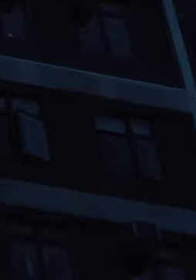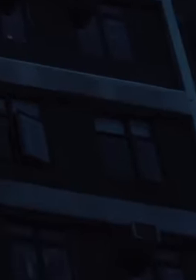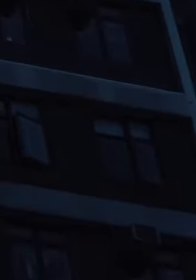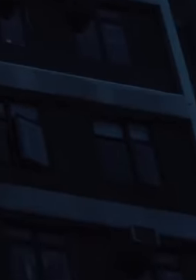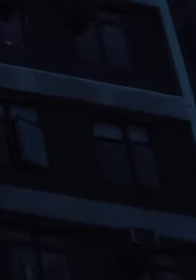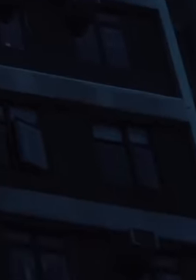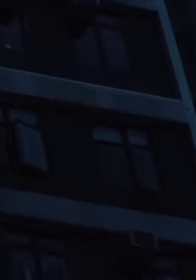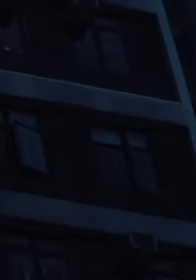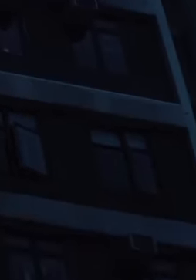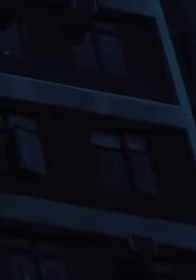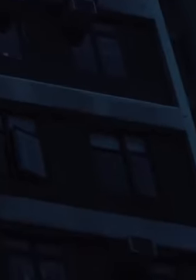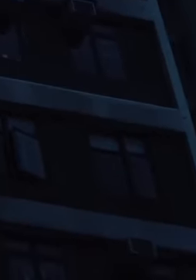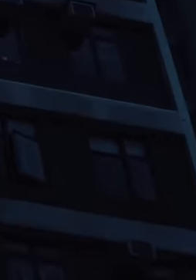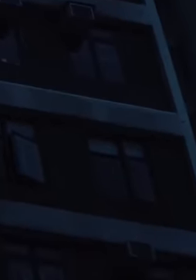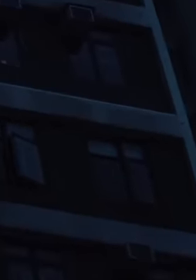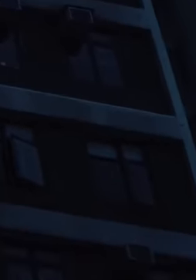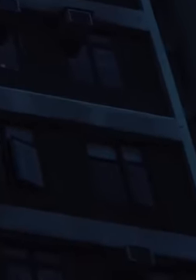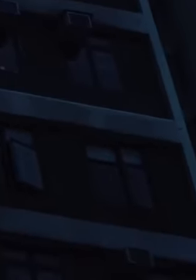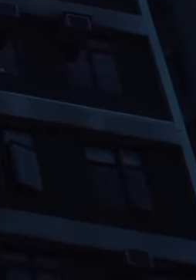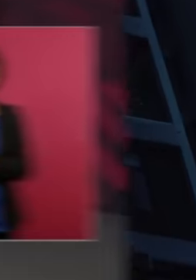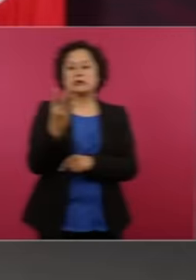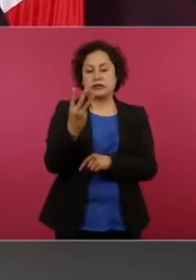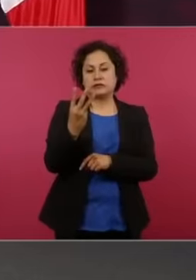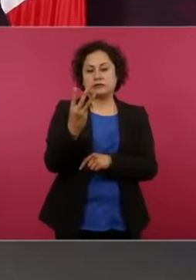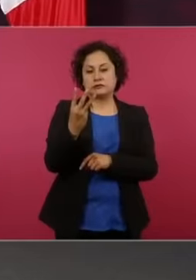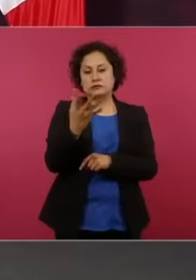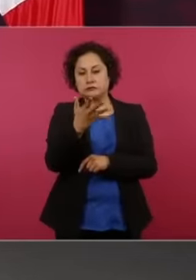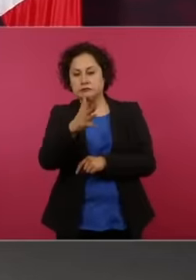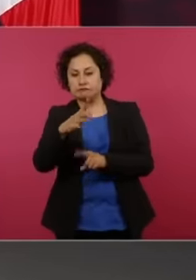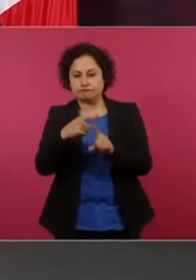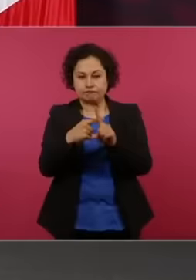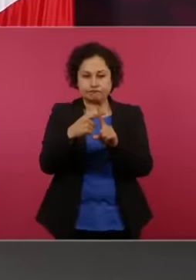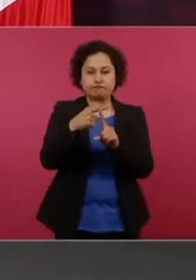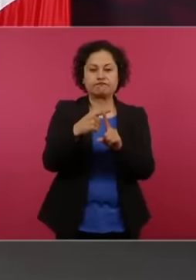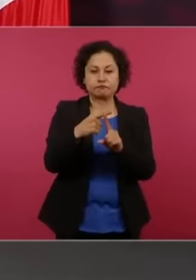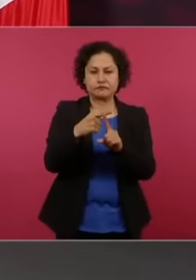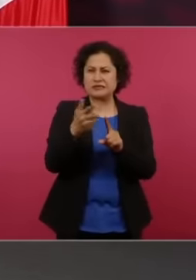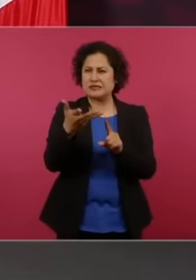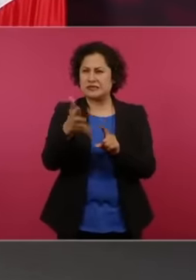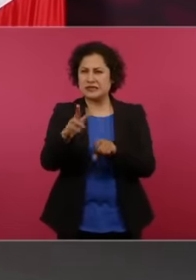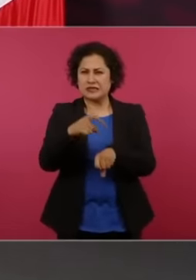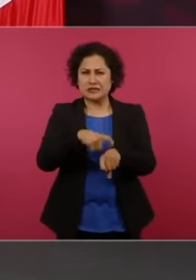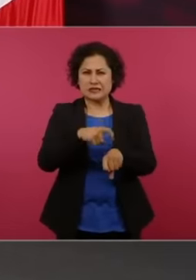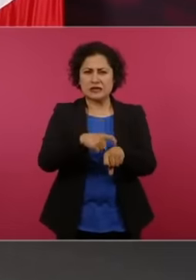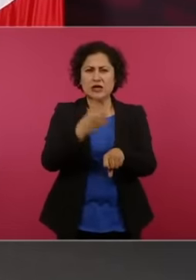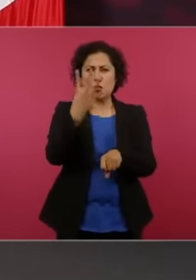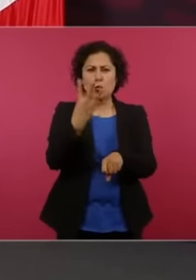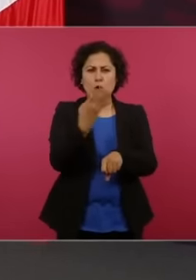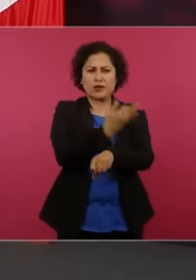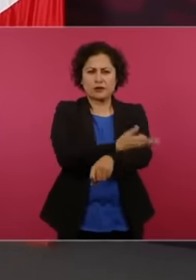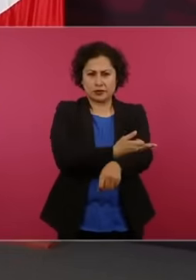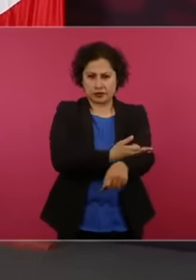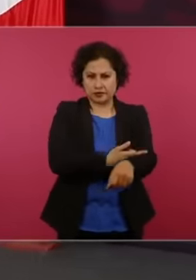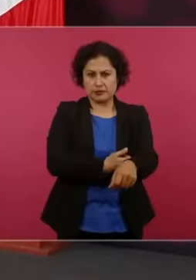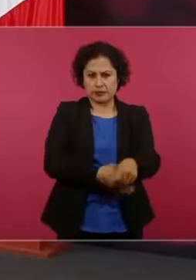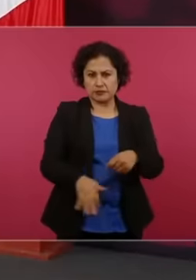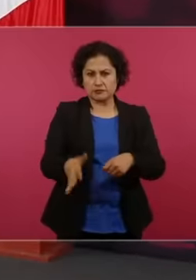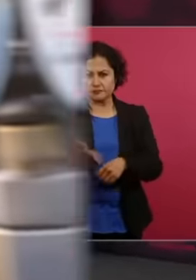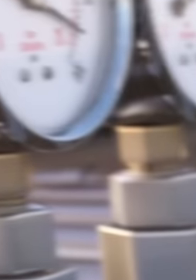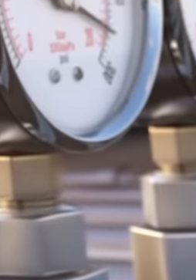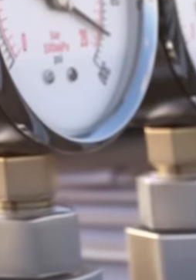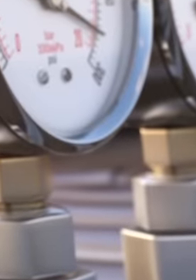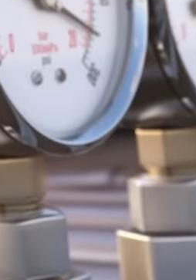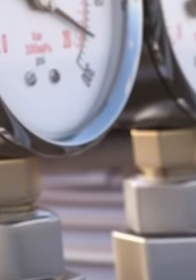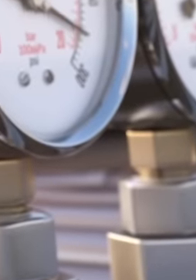el presidente de México informó que se está trabajando con las empresas privadas y la Comisión Federal de Electricidad para